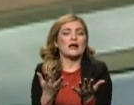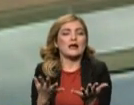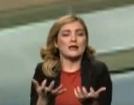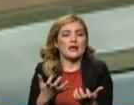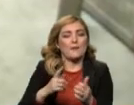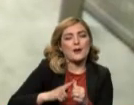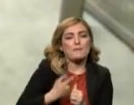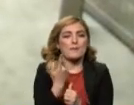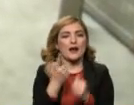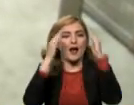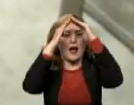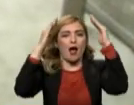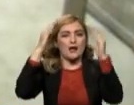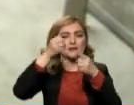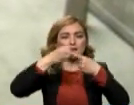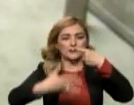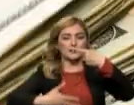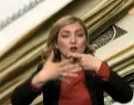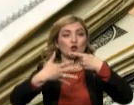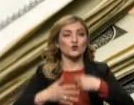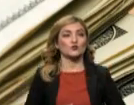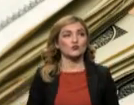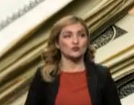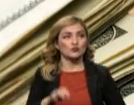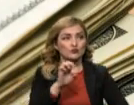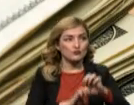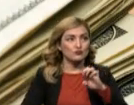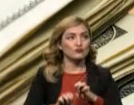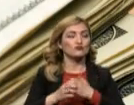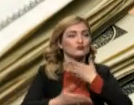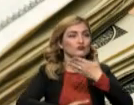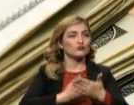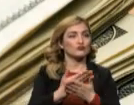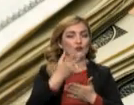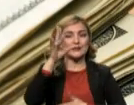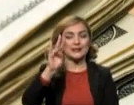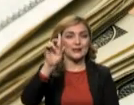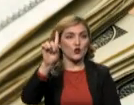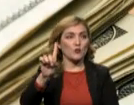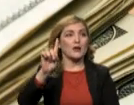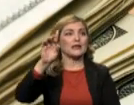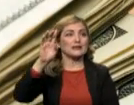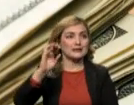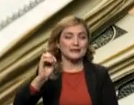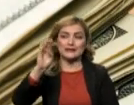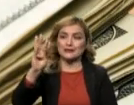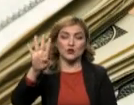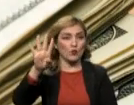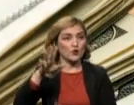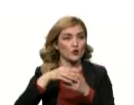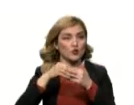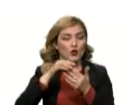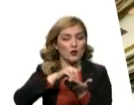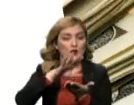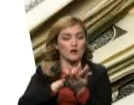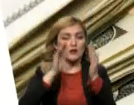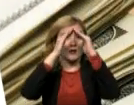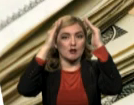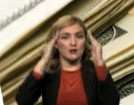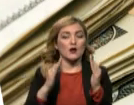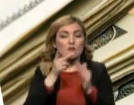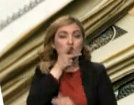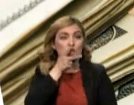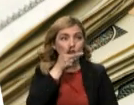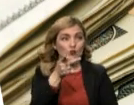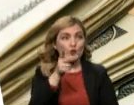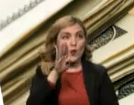primera y única vivienda con las características. Avalúo comercial de hasta 71.064 dólares. También aplica a viviendas de interés